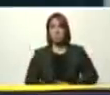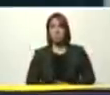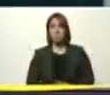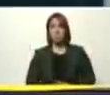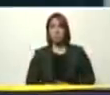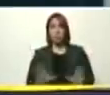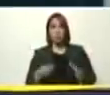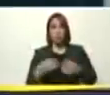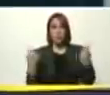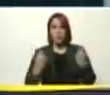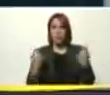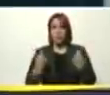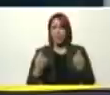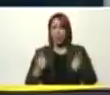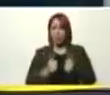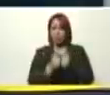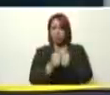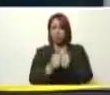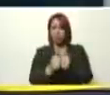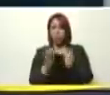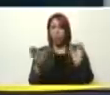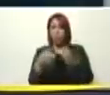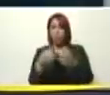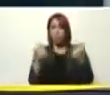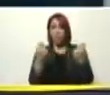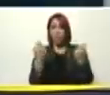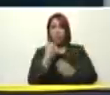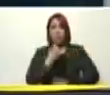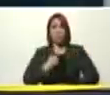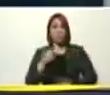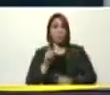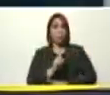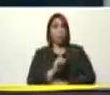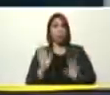¿Al comando de campaña que los acompañó? El comando de campaña me dice que no.